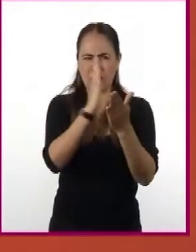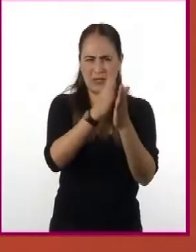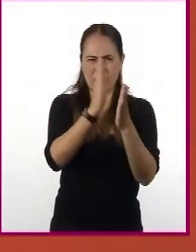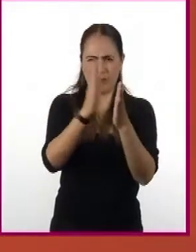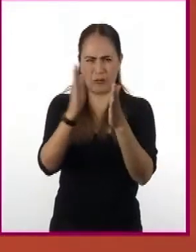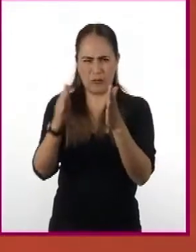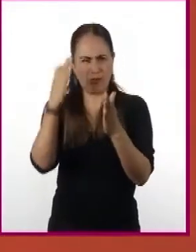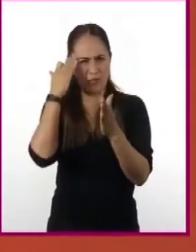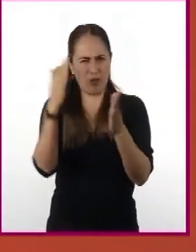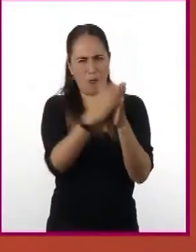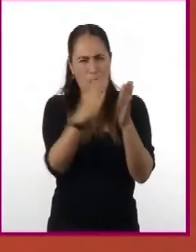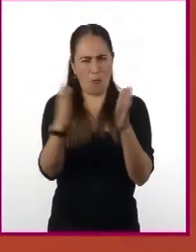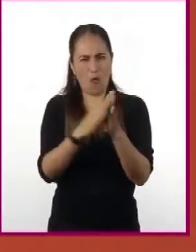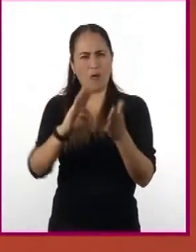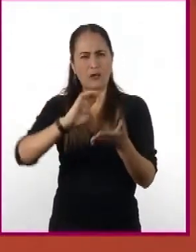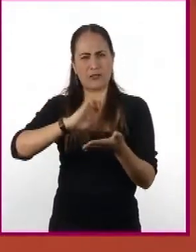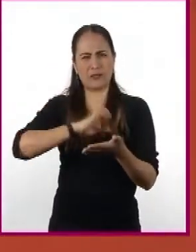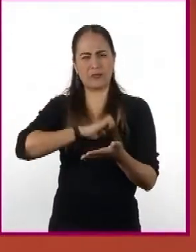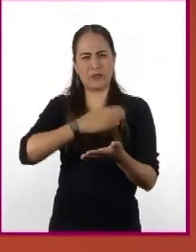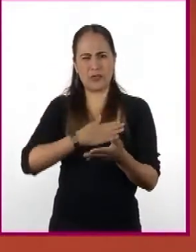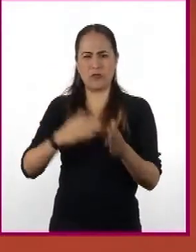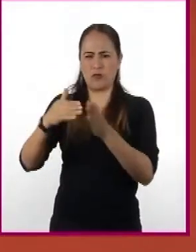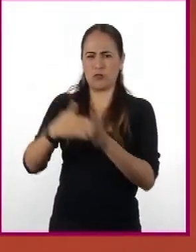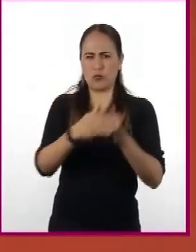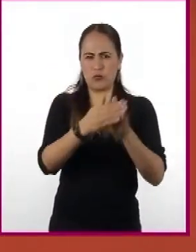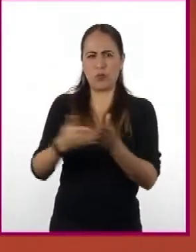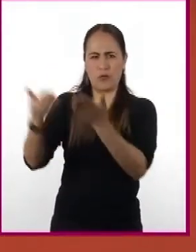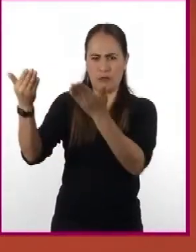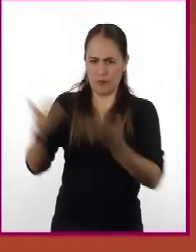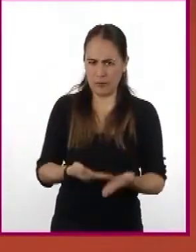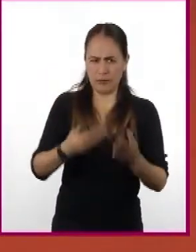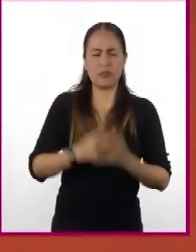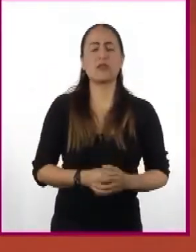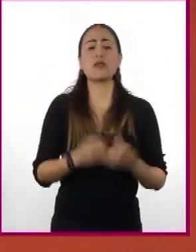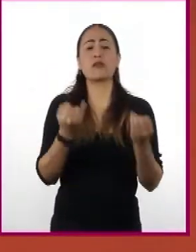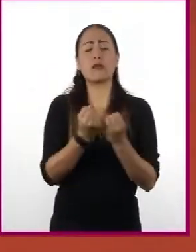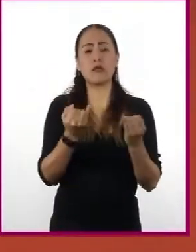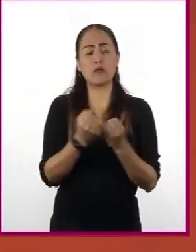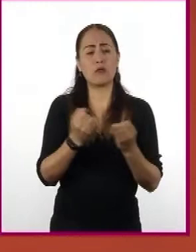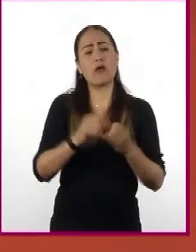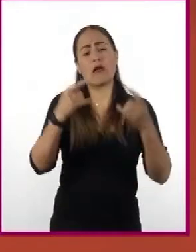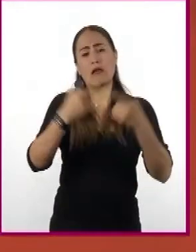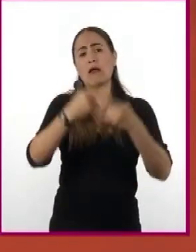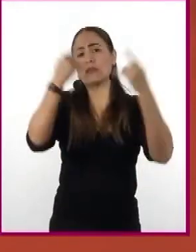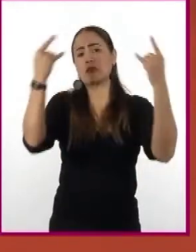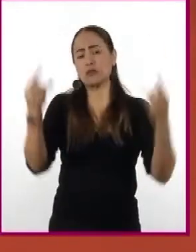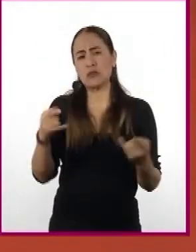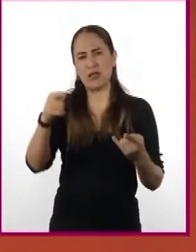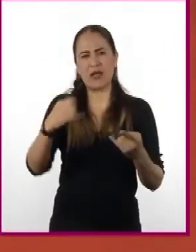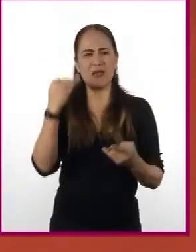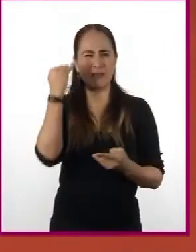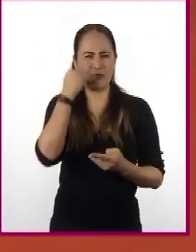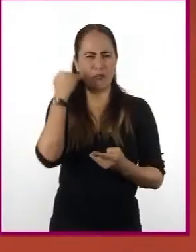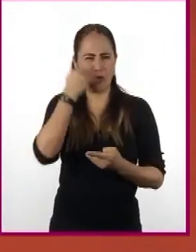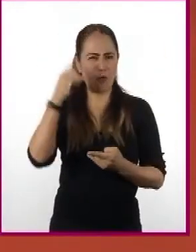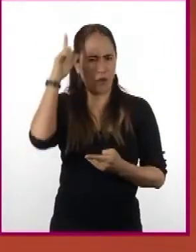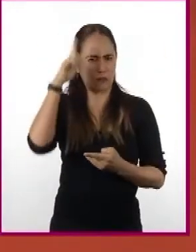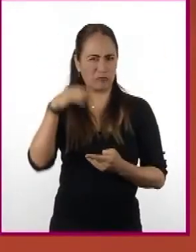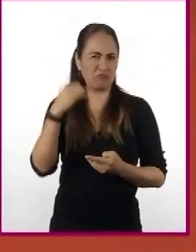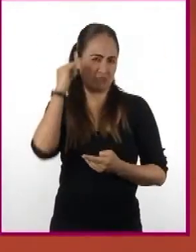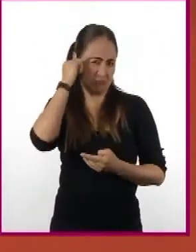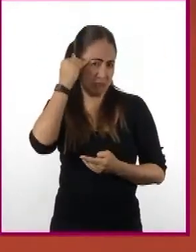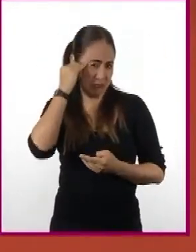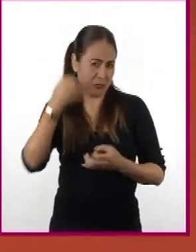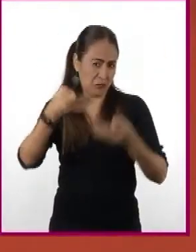la colonia? Por supuesto que hablar de textos en lenguas originarias es también un reflejo de la historia, las tradiciones,